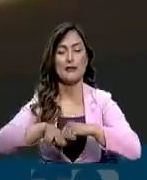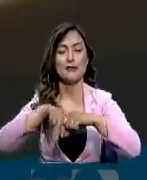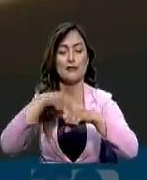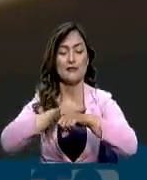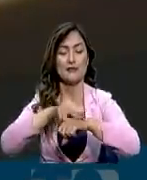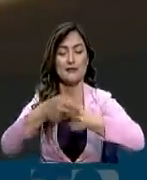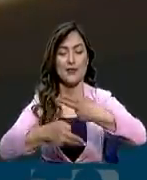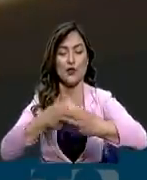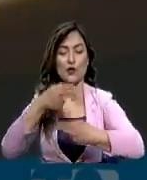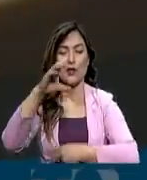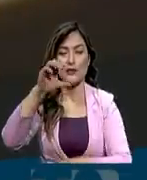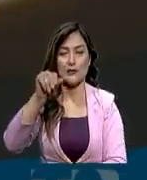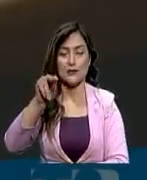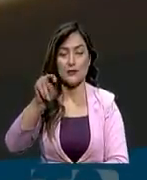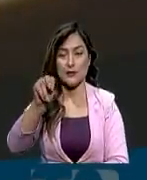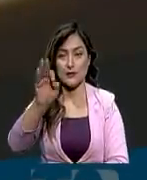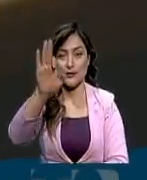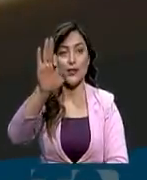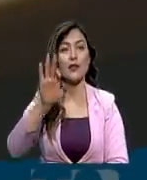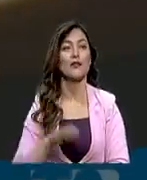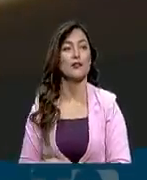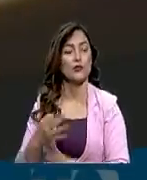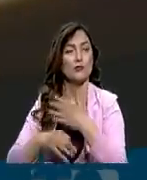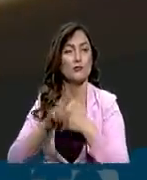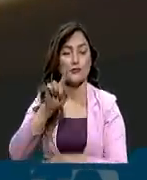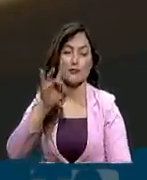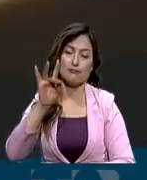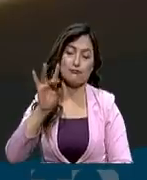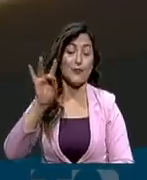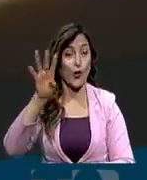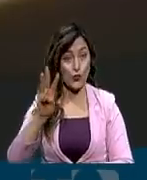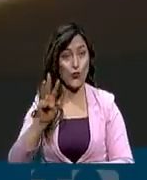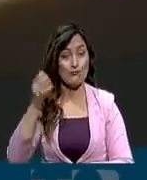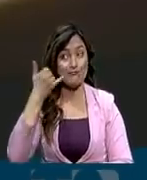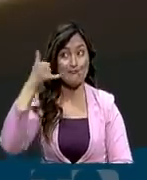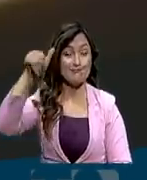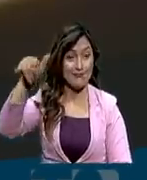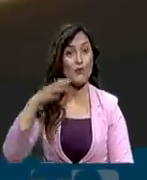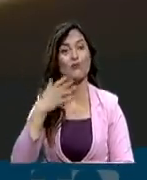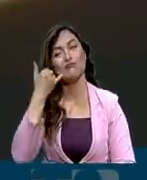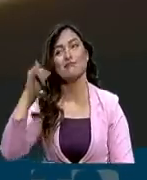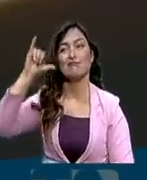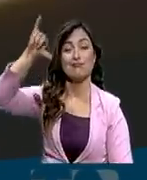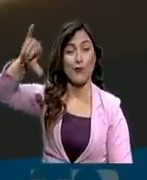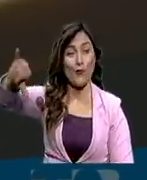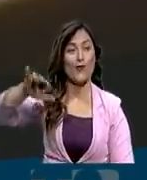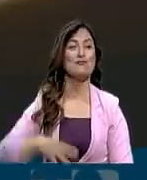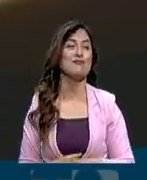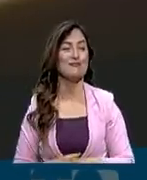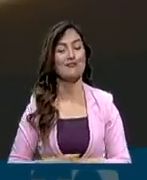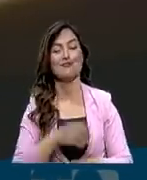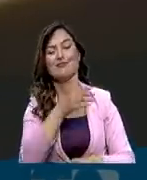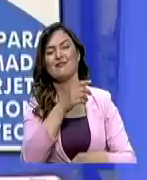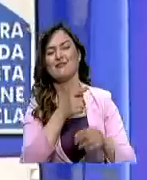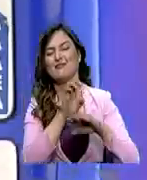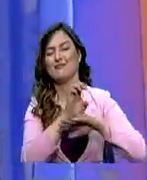negocios de CNT, actualmente tienen habilitadas 1,886 cabinas en el país, de las cuales 1,006 están